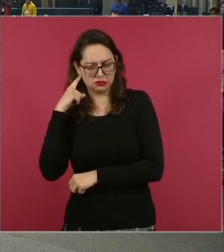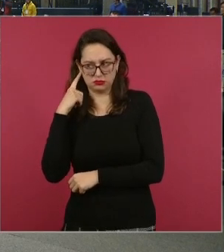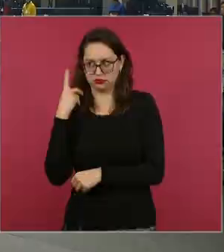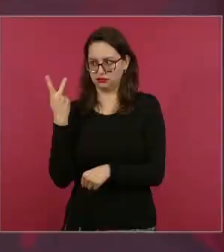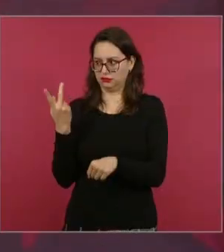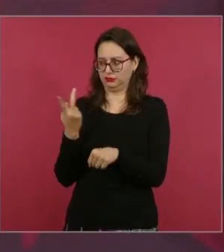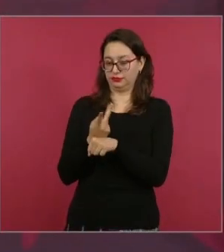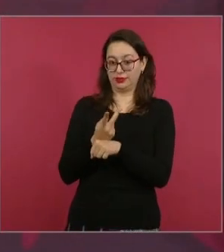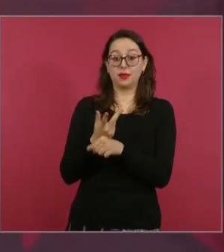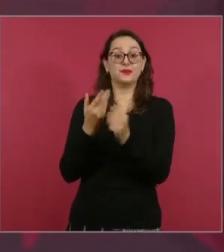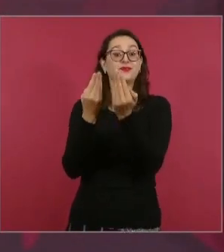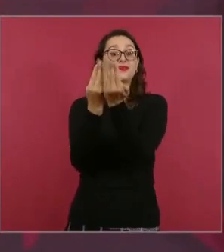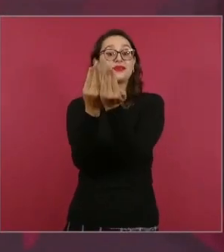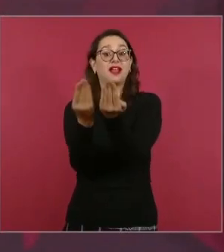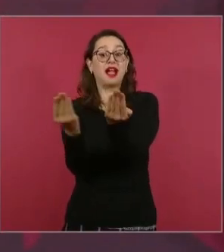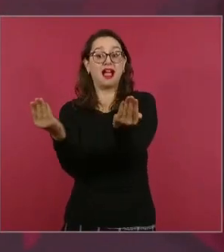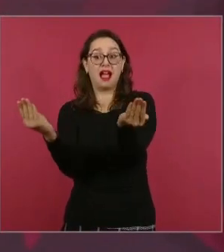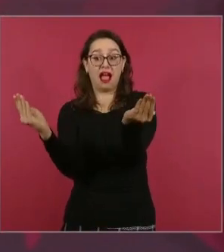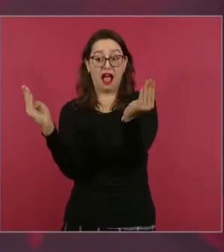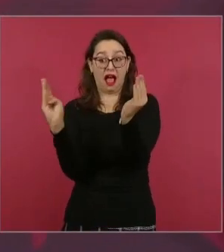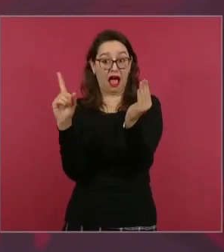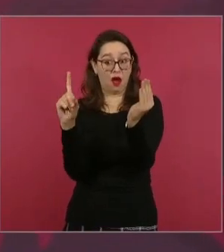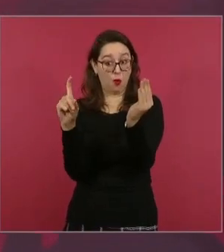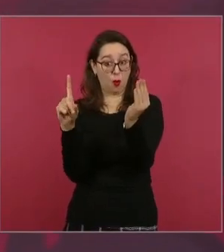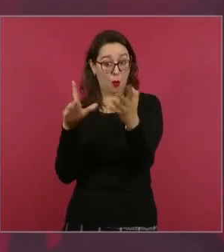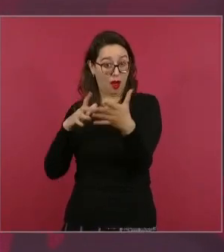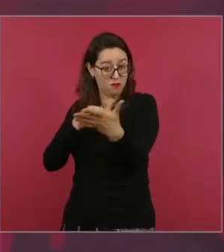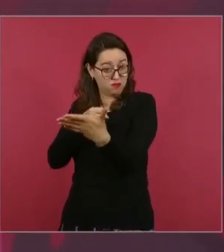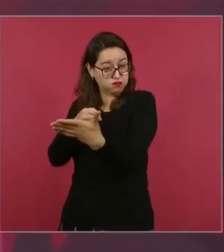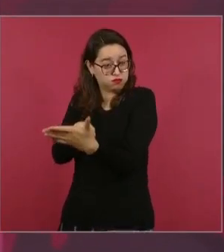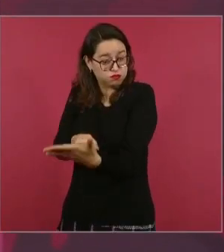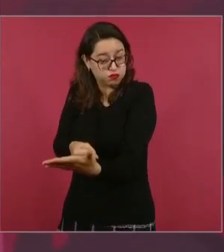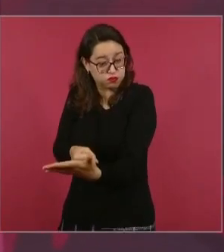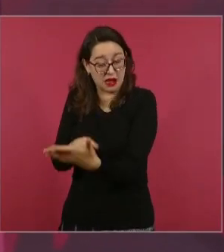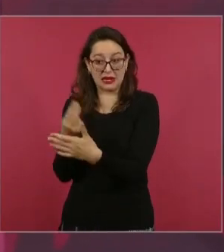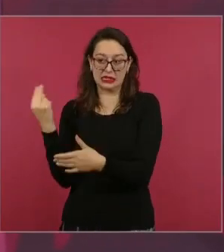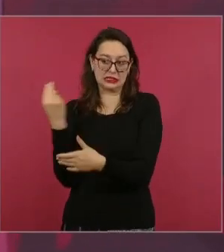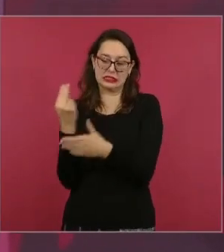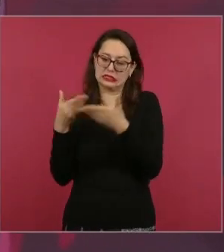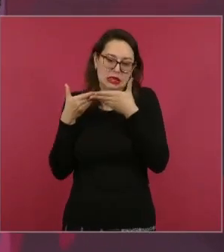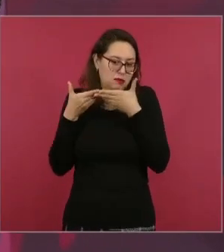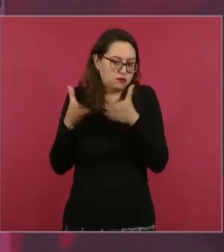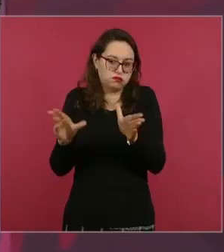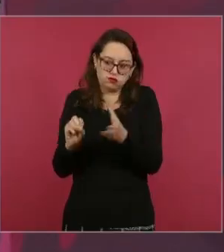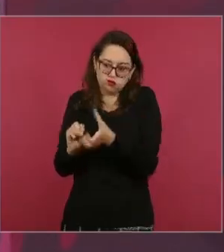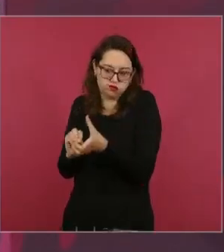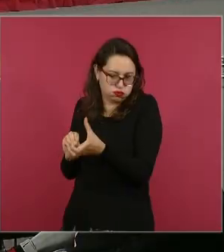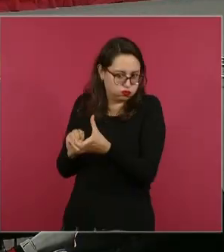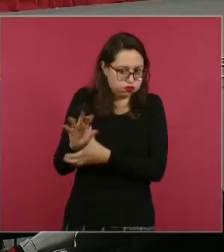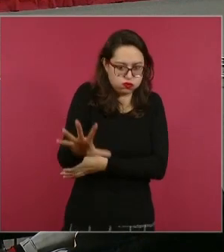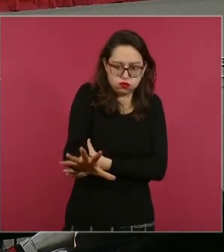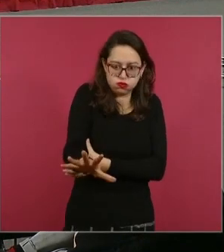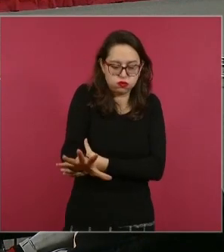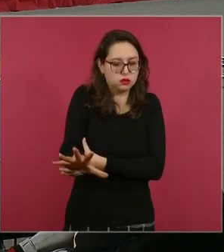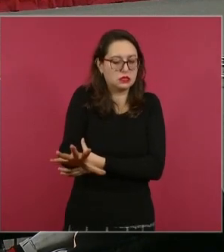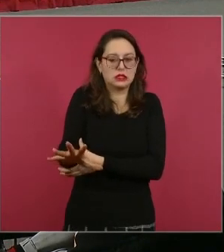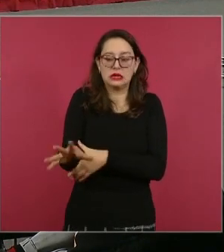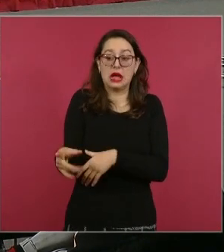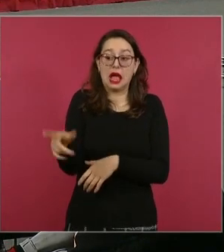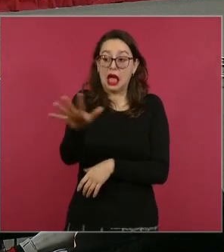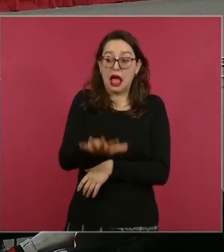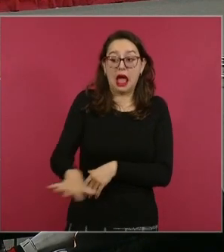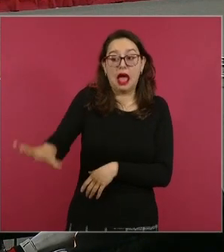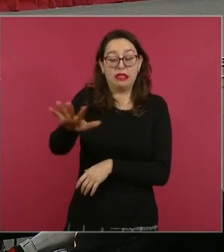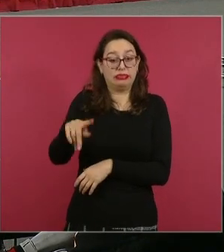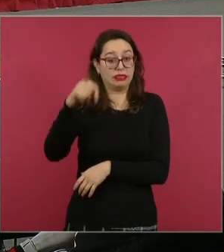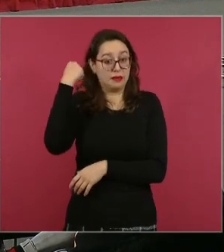desfogue que iba a inundar por completo a a